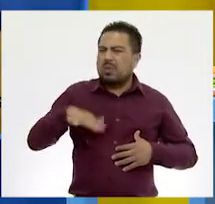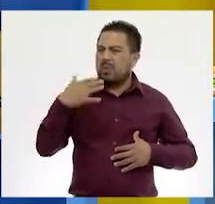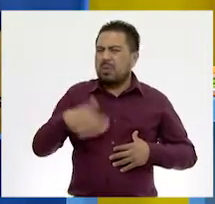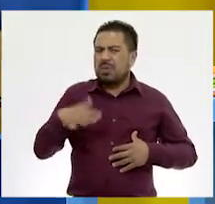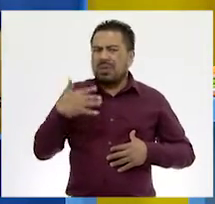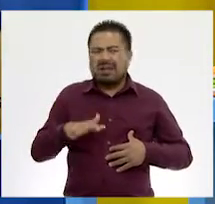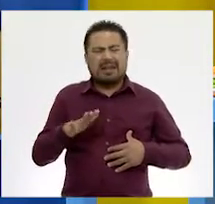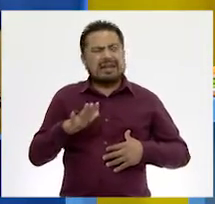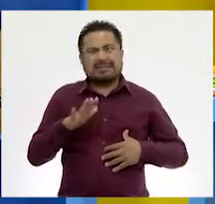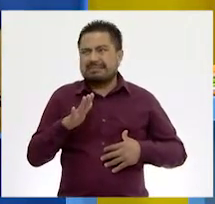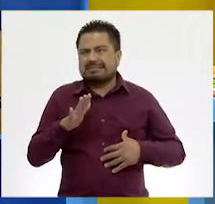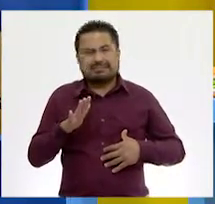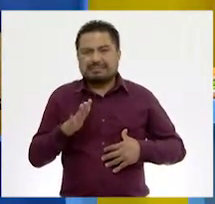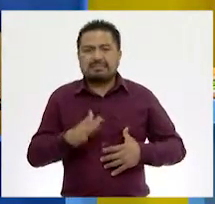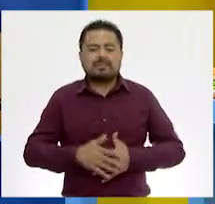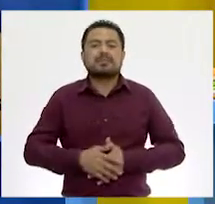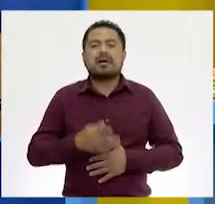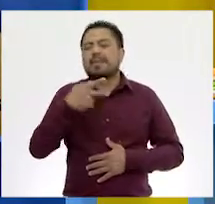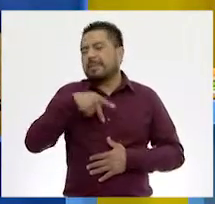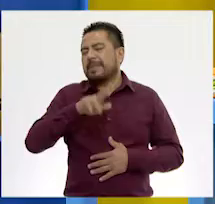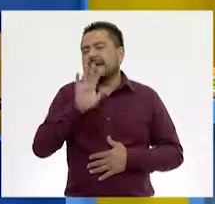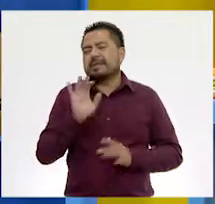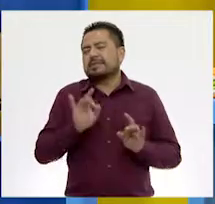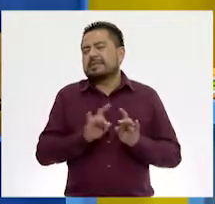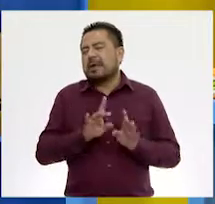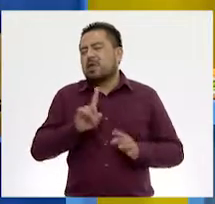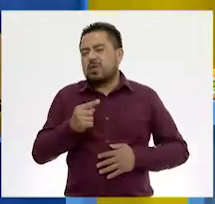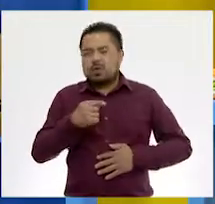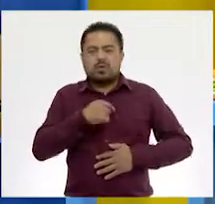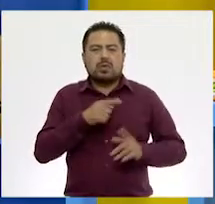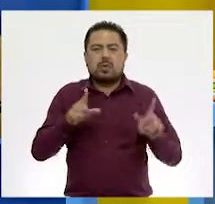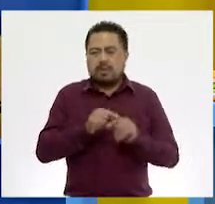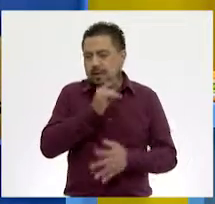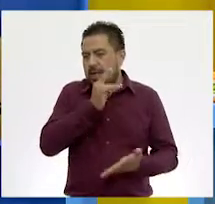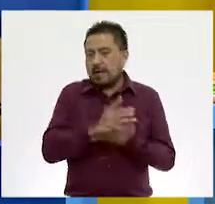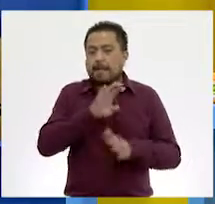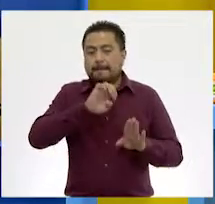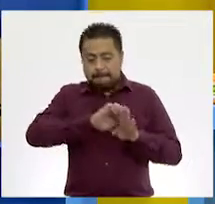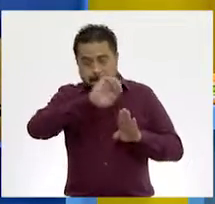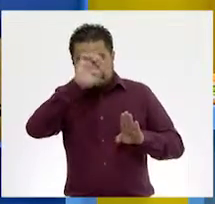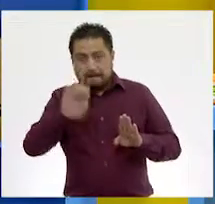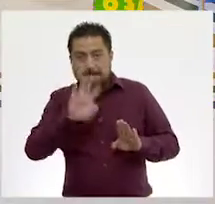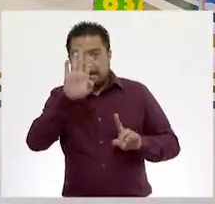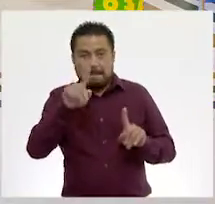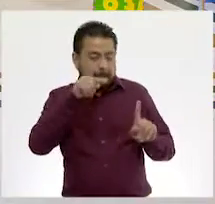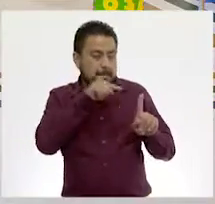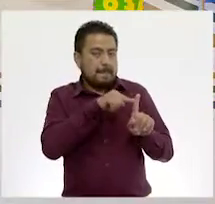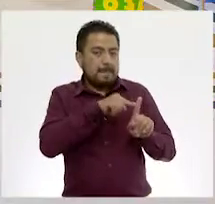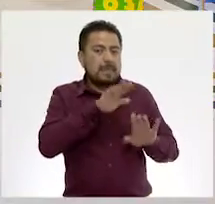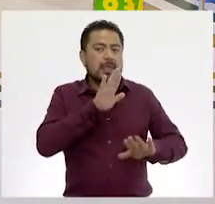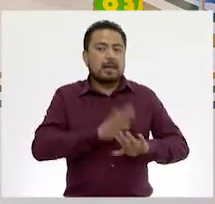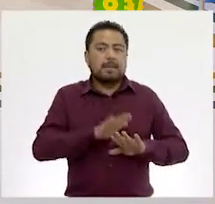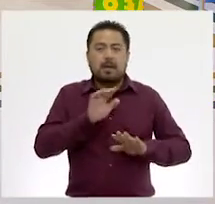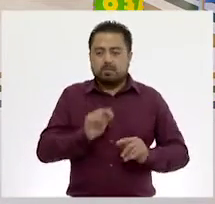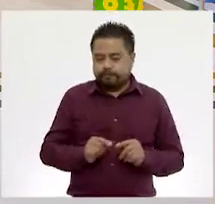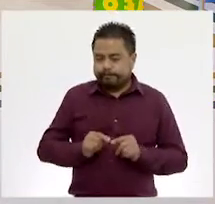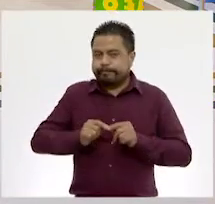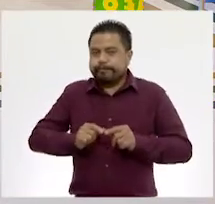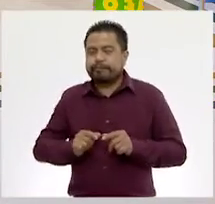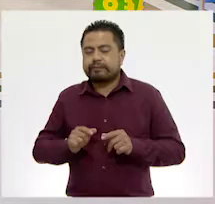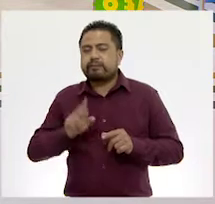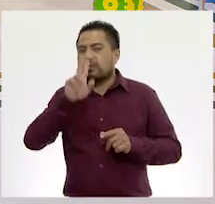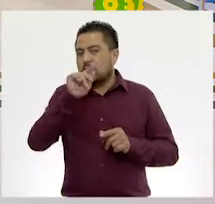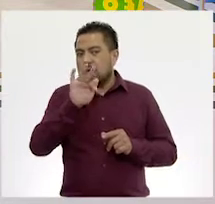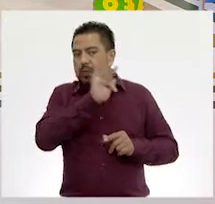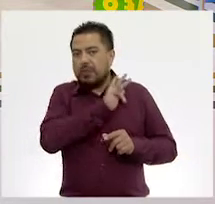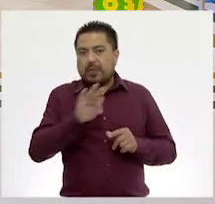no es nada agradable, ¿verdad? Pero bueno, es un piquetito nada más. Pero, por ejemplo, aquí como que está un poco más grueso y no